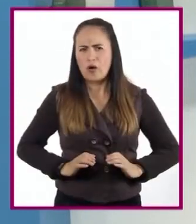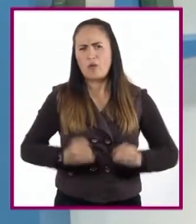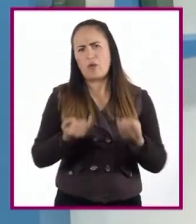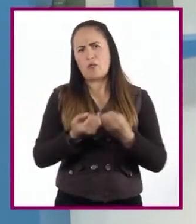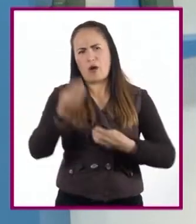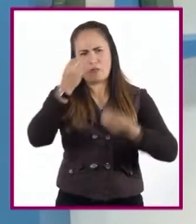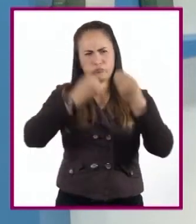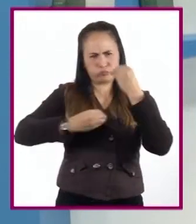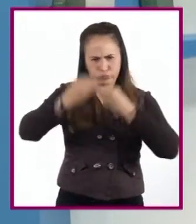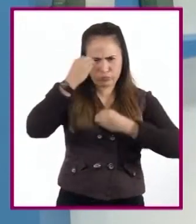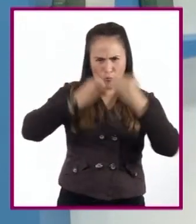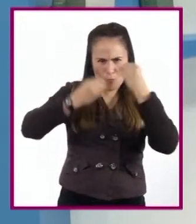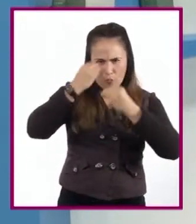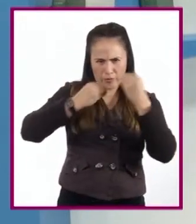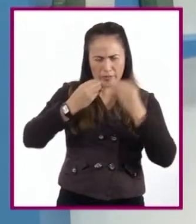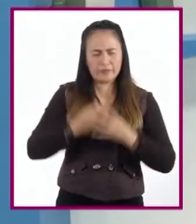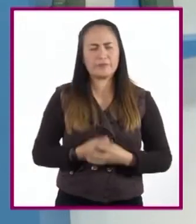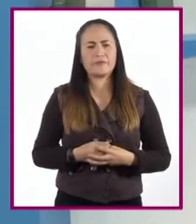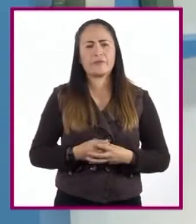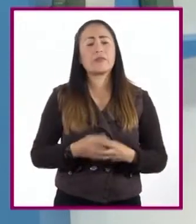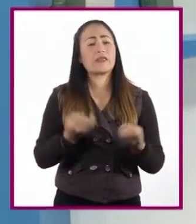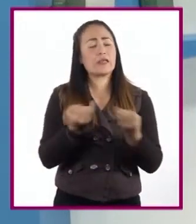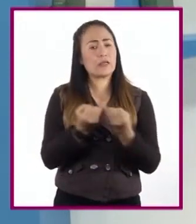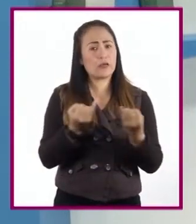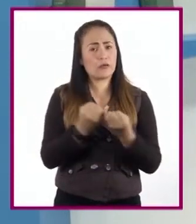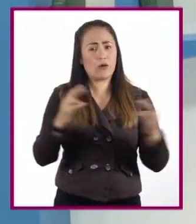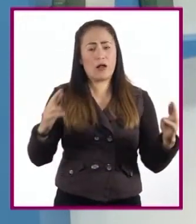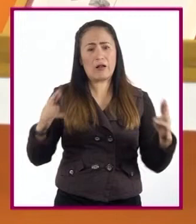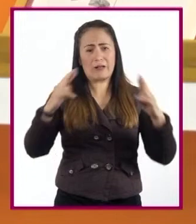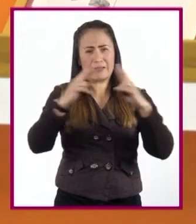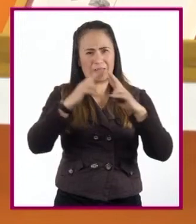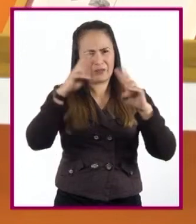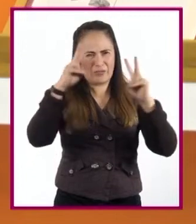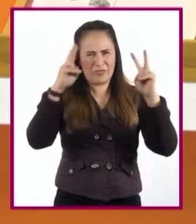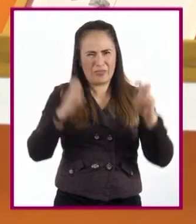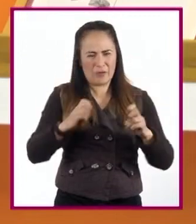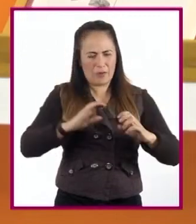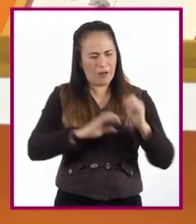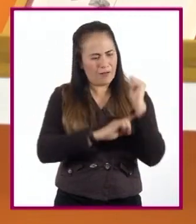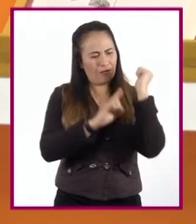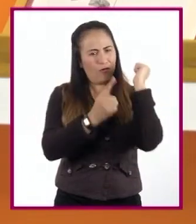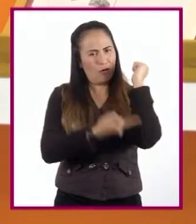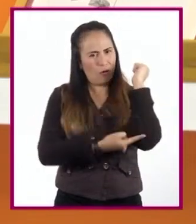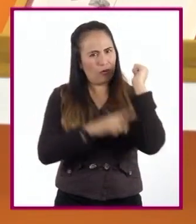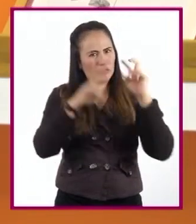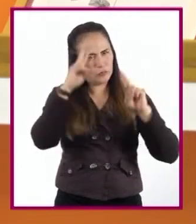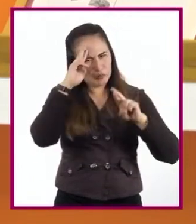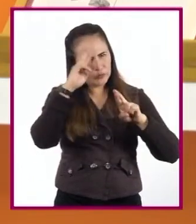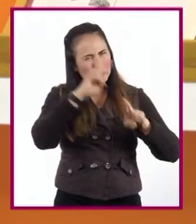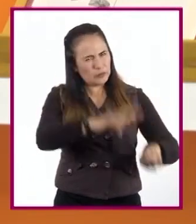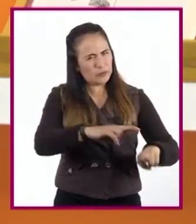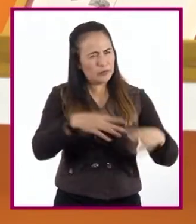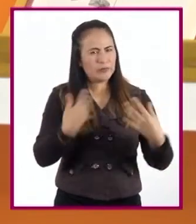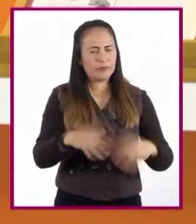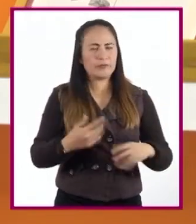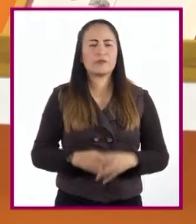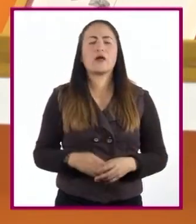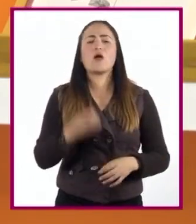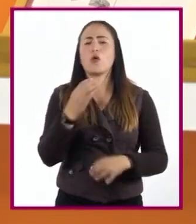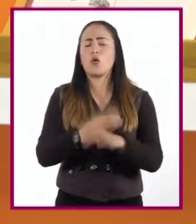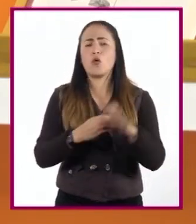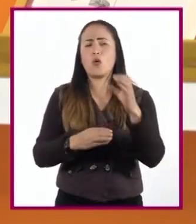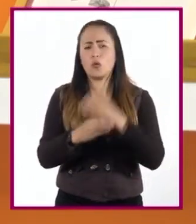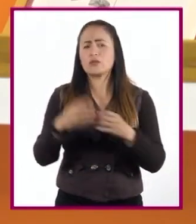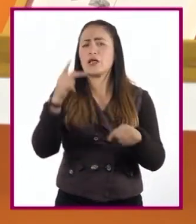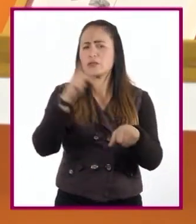y denotan además un importante culto a la fertilidad. Respecto de los objetos de piedra, las materias